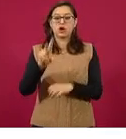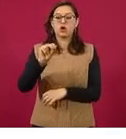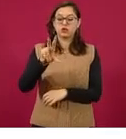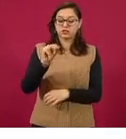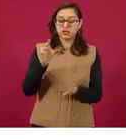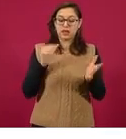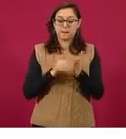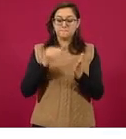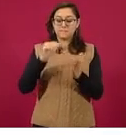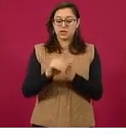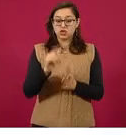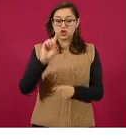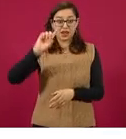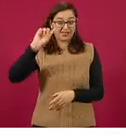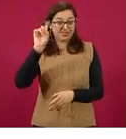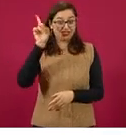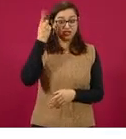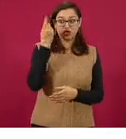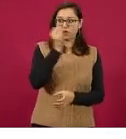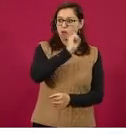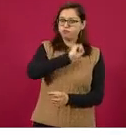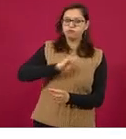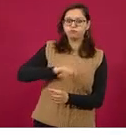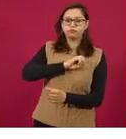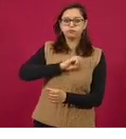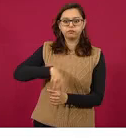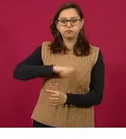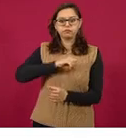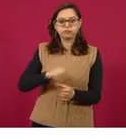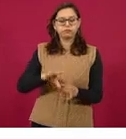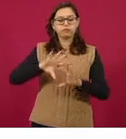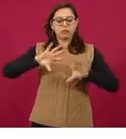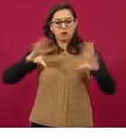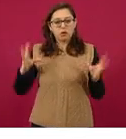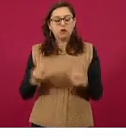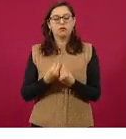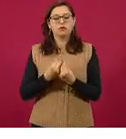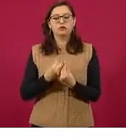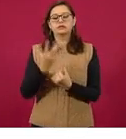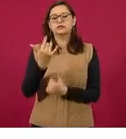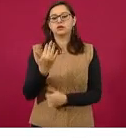4,780 millones de dólares, que representan un